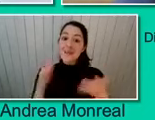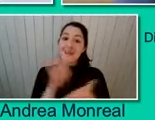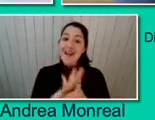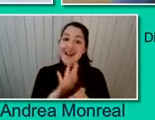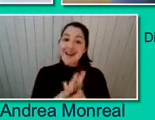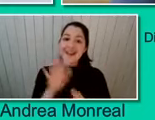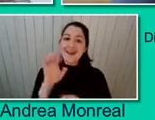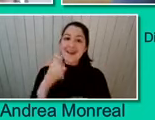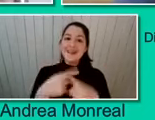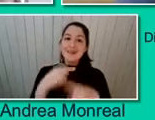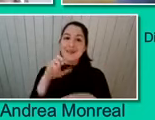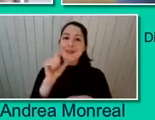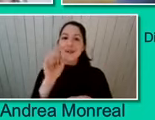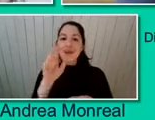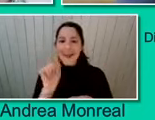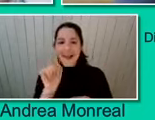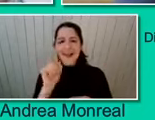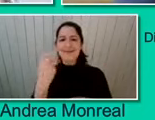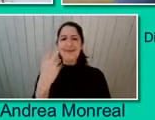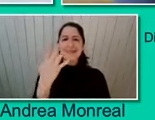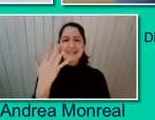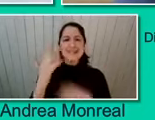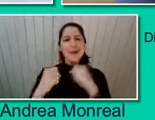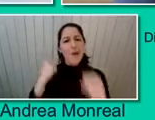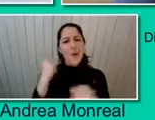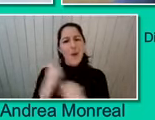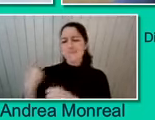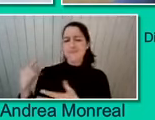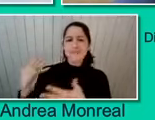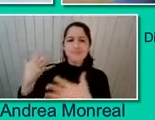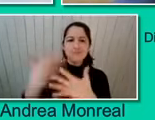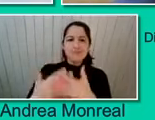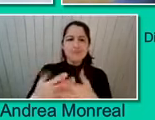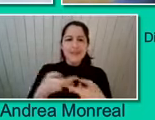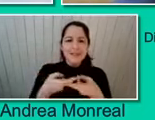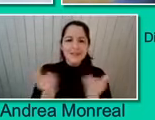años difundiendo la ciencia.